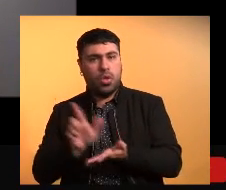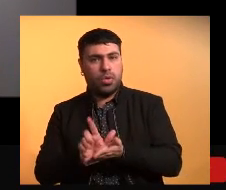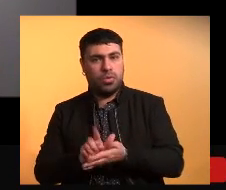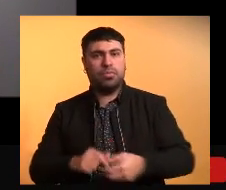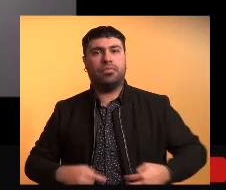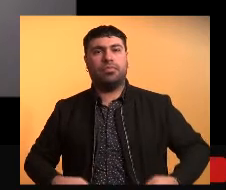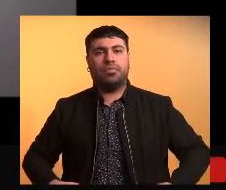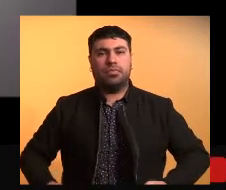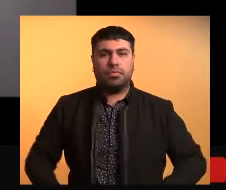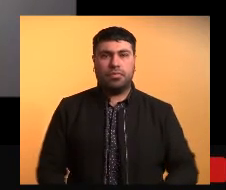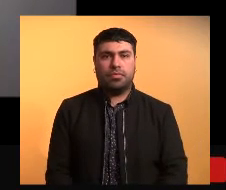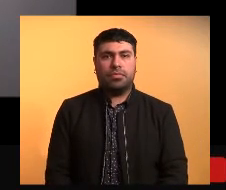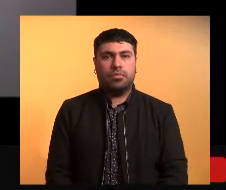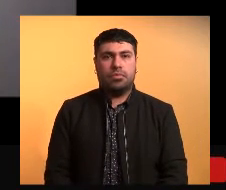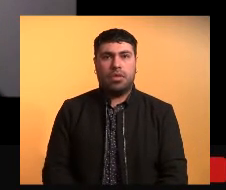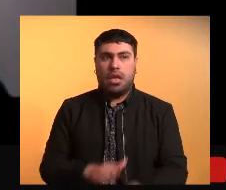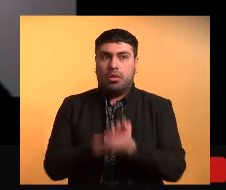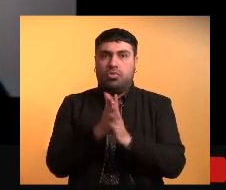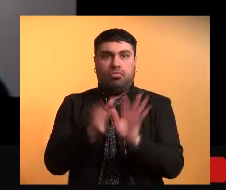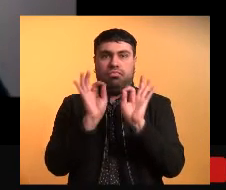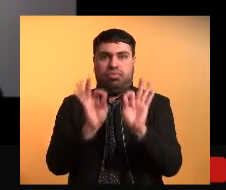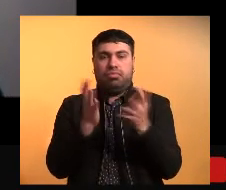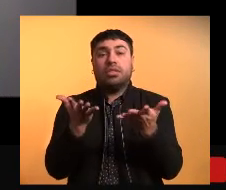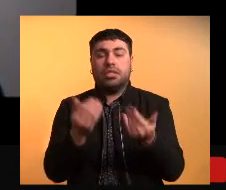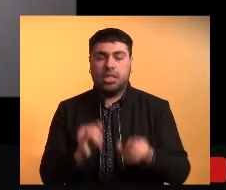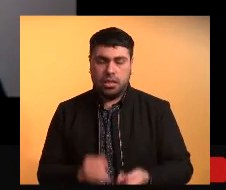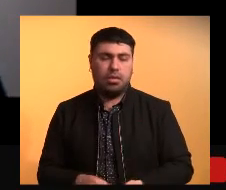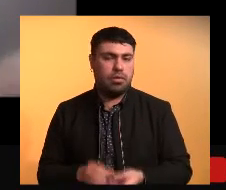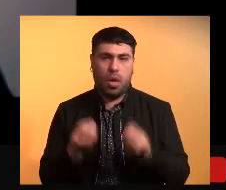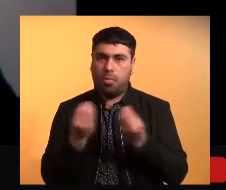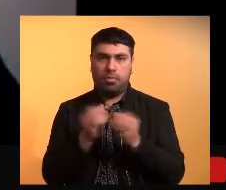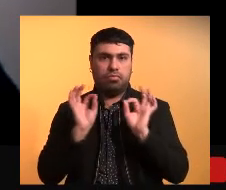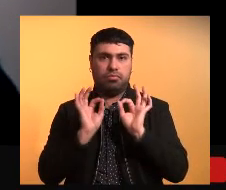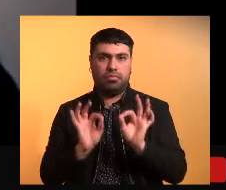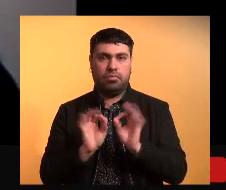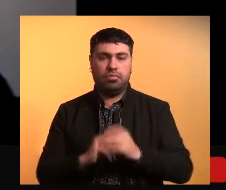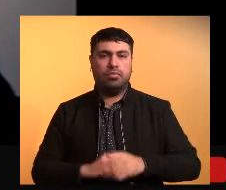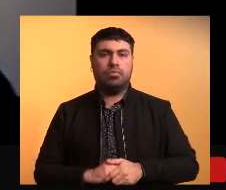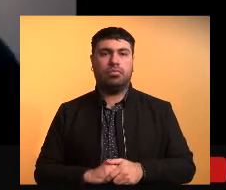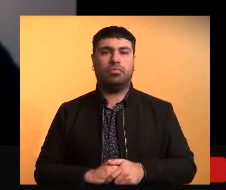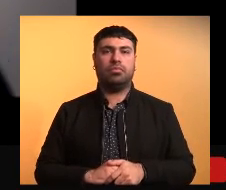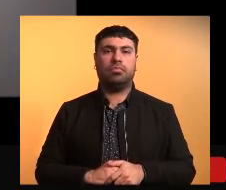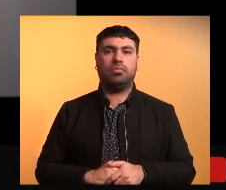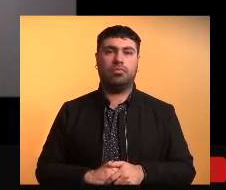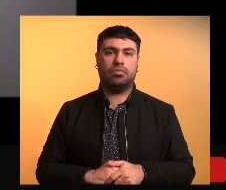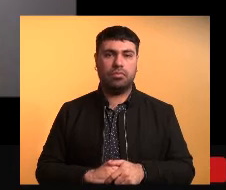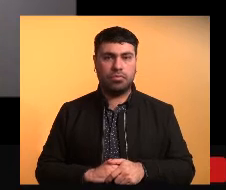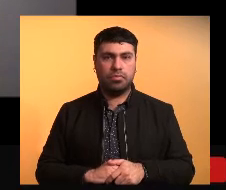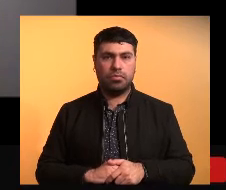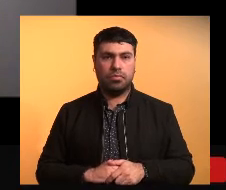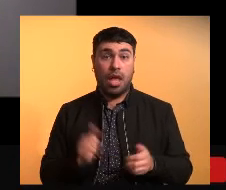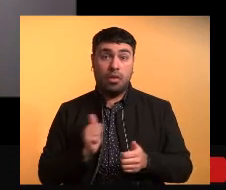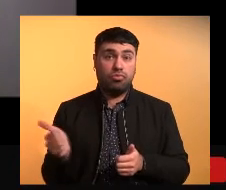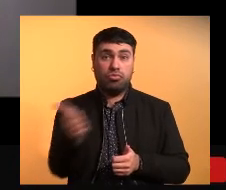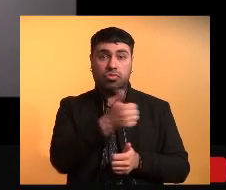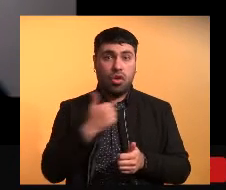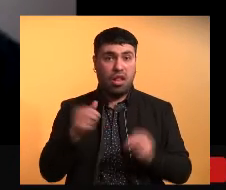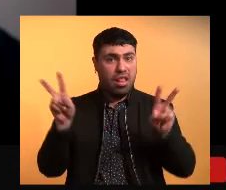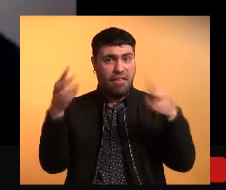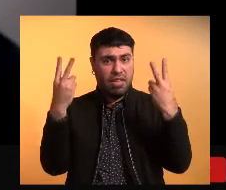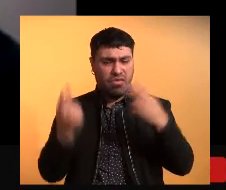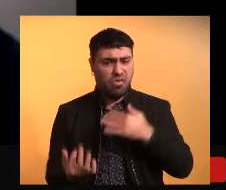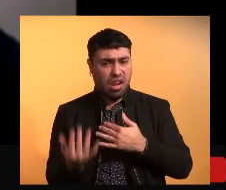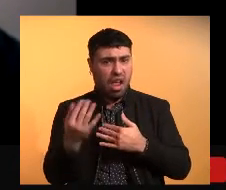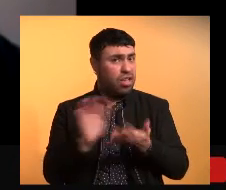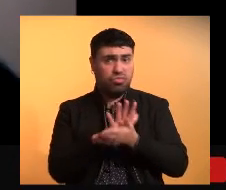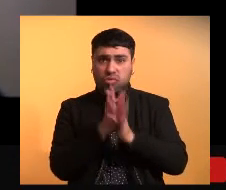Específico, ¿no? Súper específico, y de hecho van coevolucionando, son organismos que van a la par evolucionando junto a estas algas que